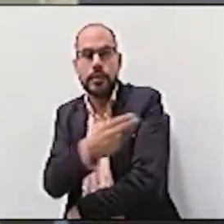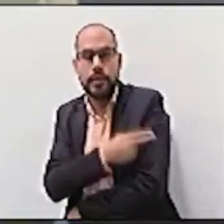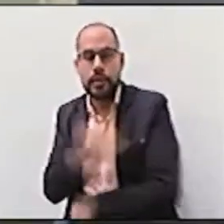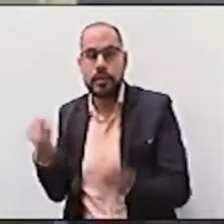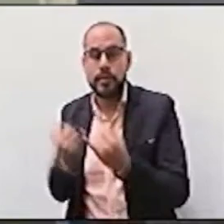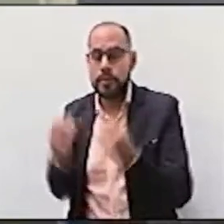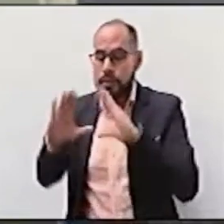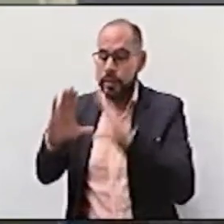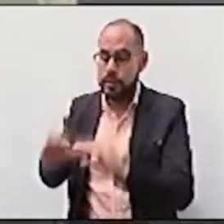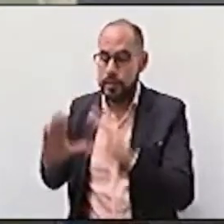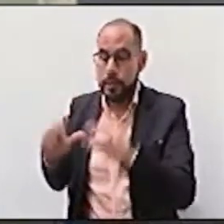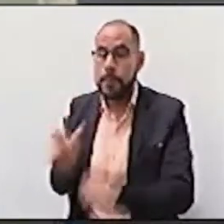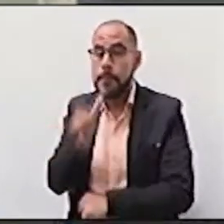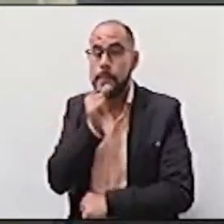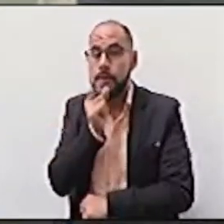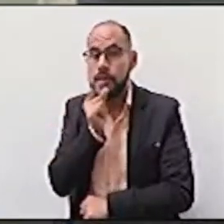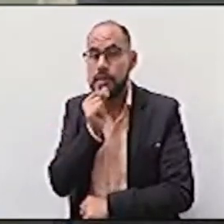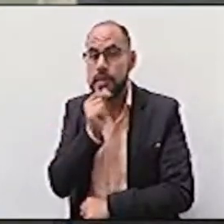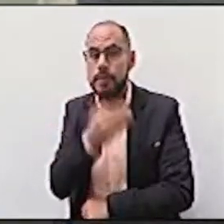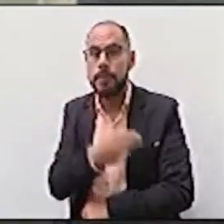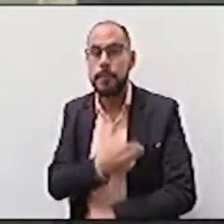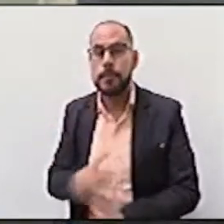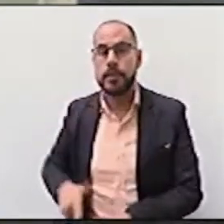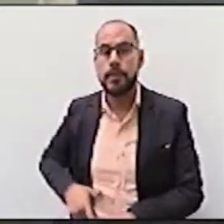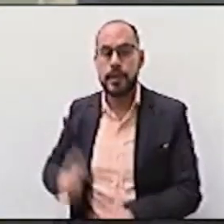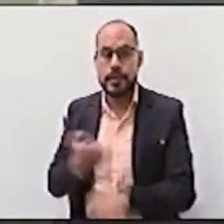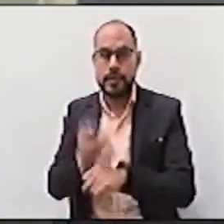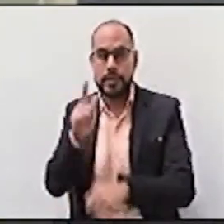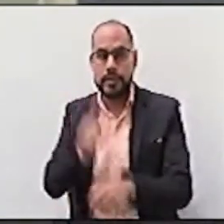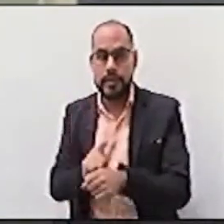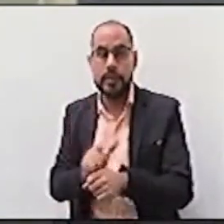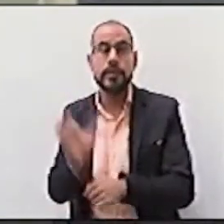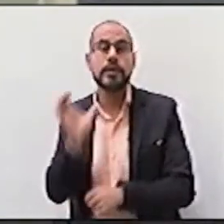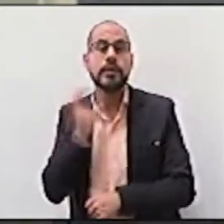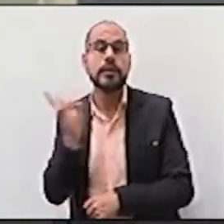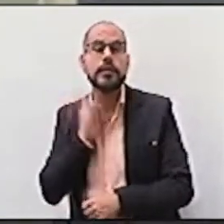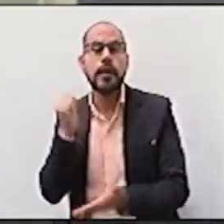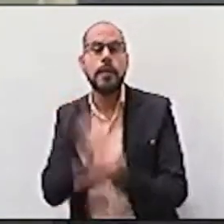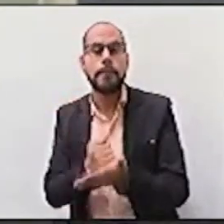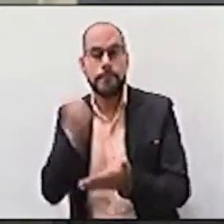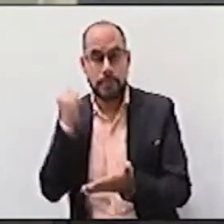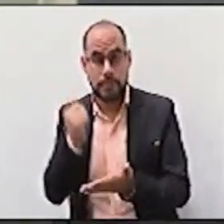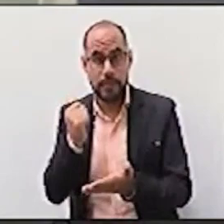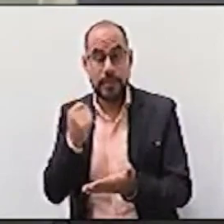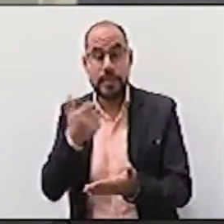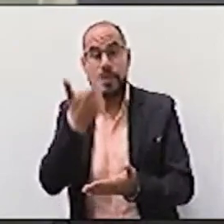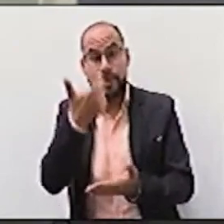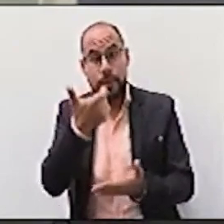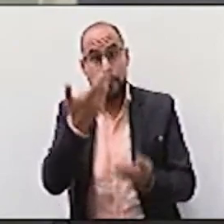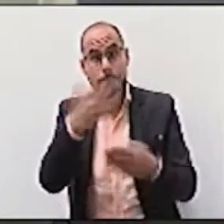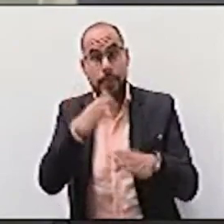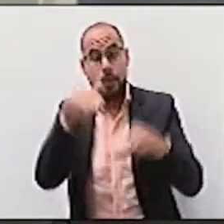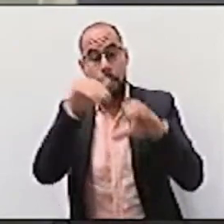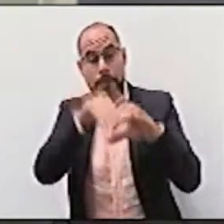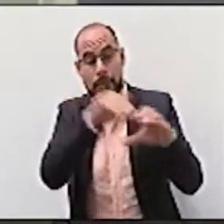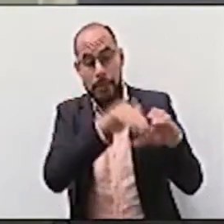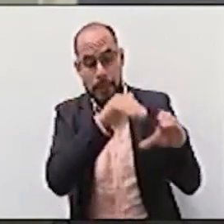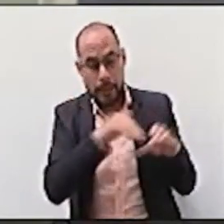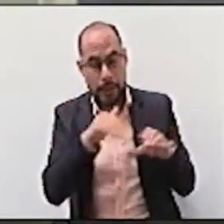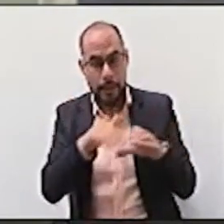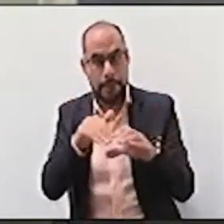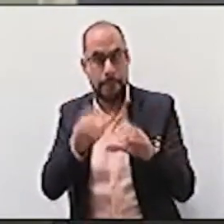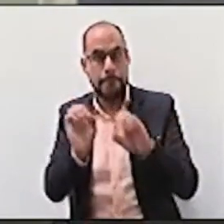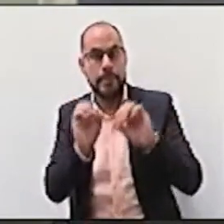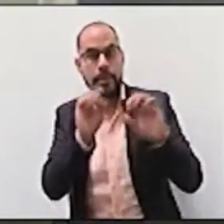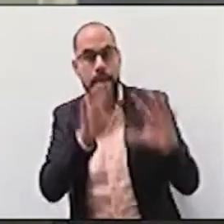capacitación y formación de policías municipales y estatales. Cámara de Diputados aprobó que esos recursos, el 40%